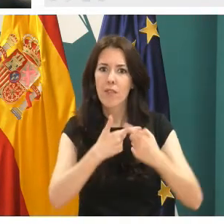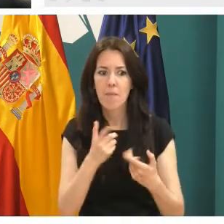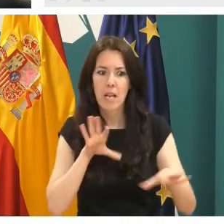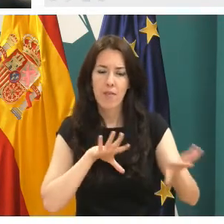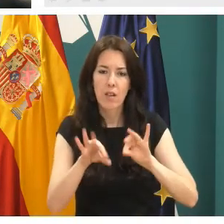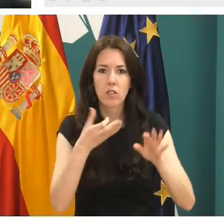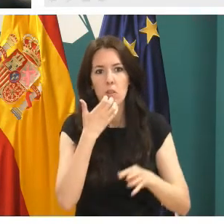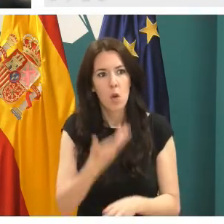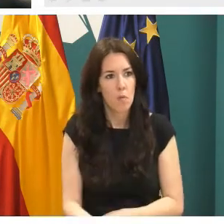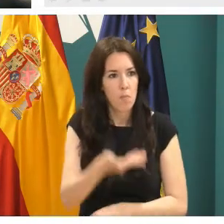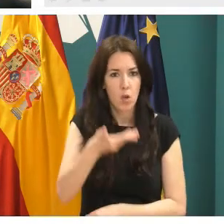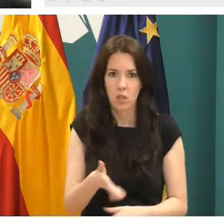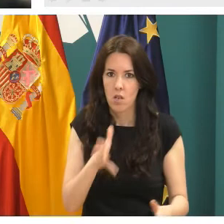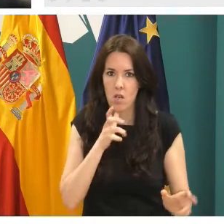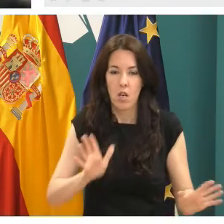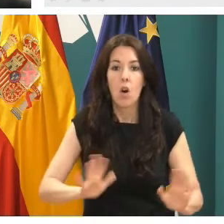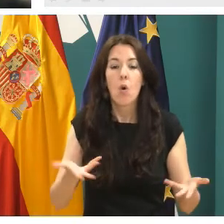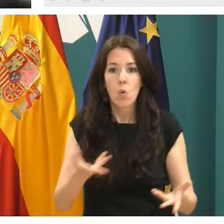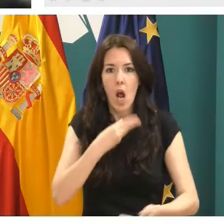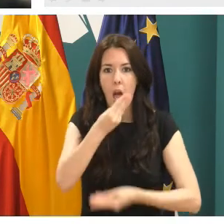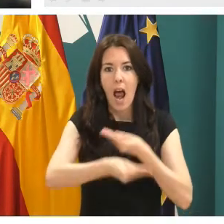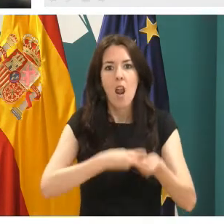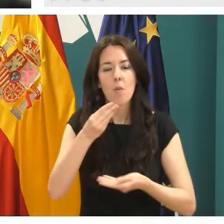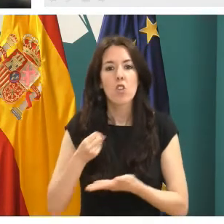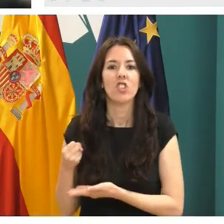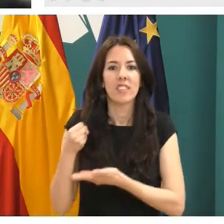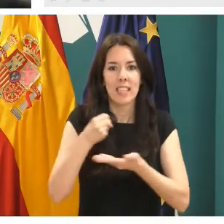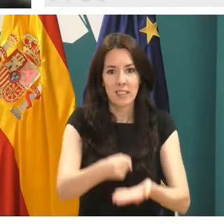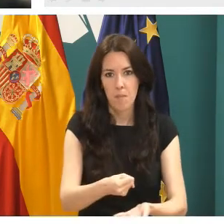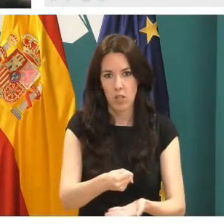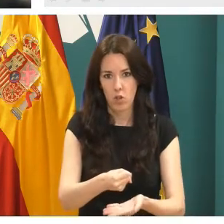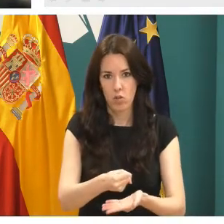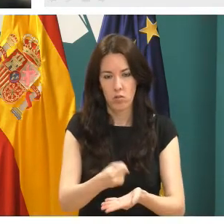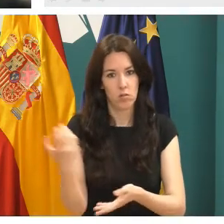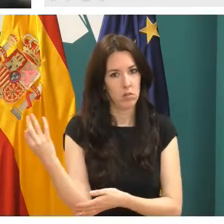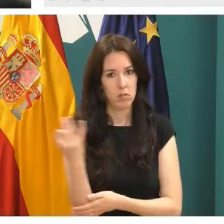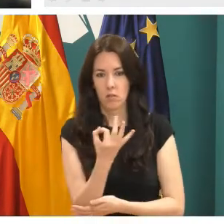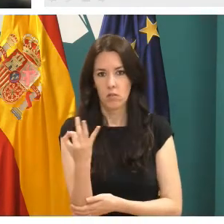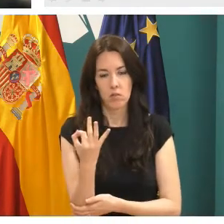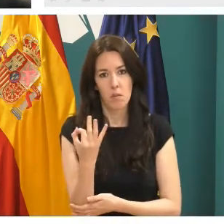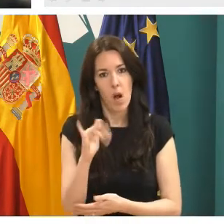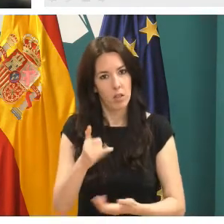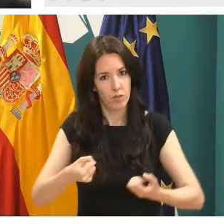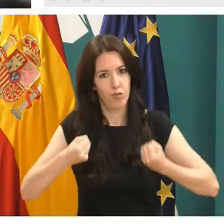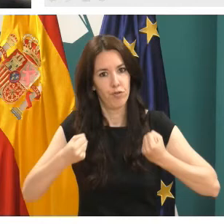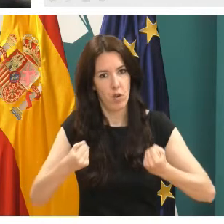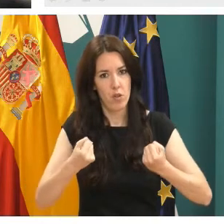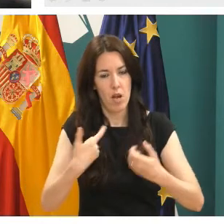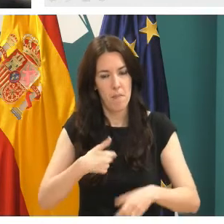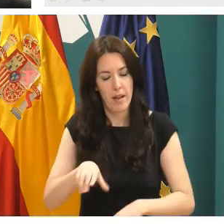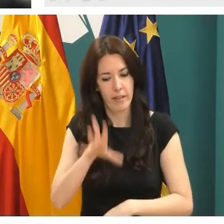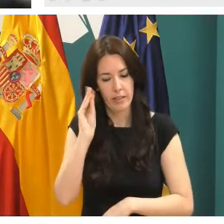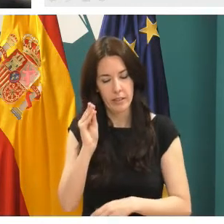decisiones tan importantes y tan tremendas como la elaboración de un testamento vital, que hay que tener mucha fuerza para